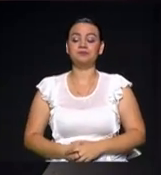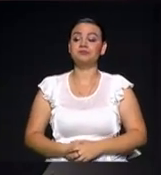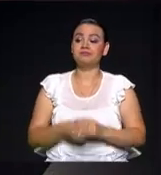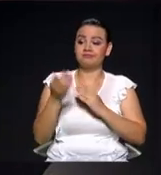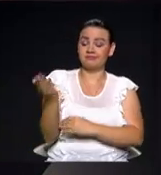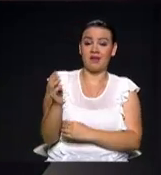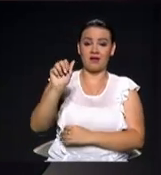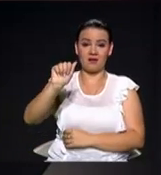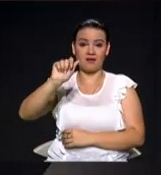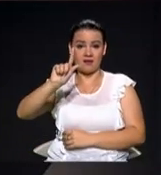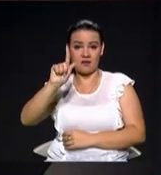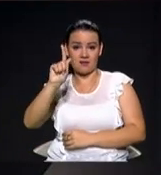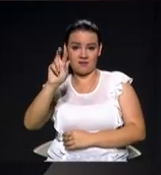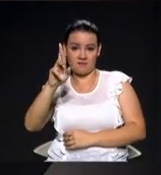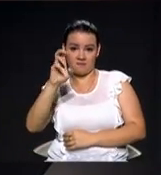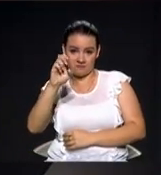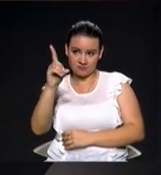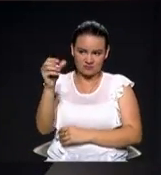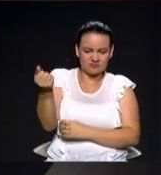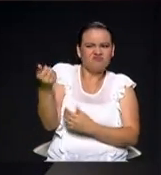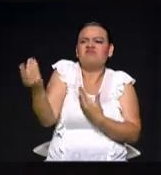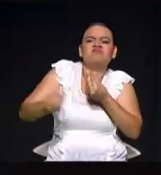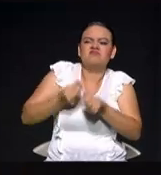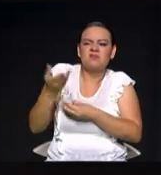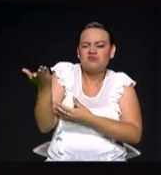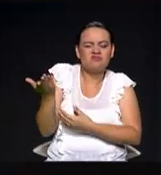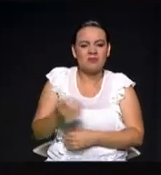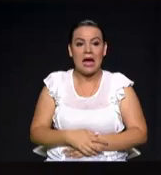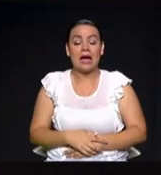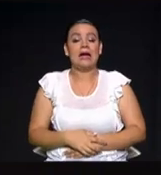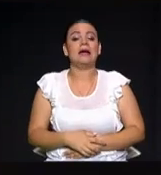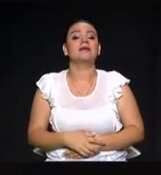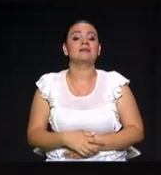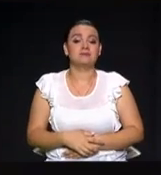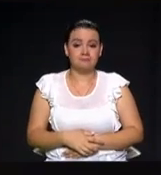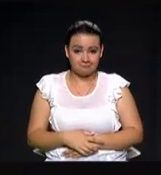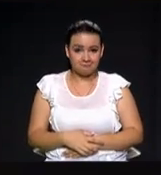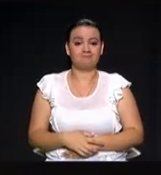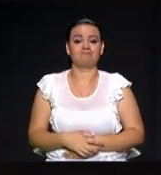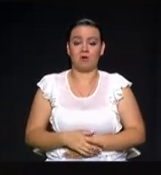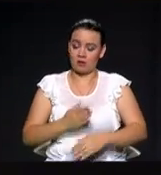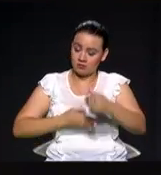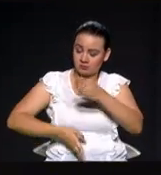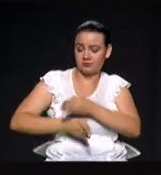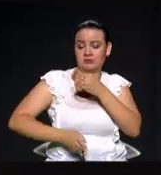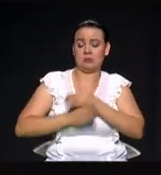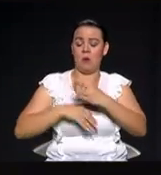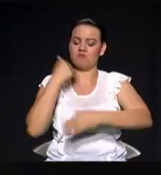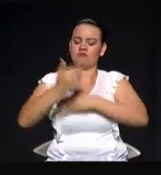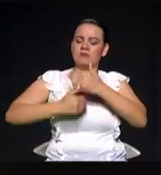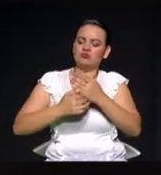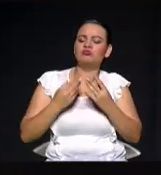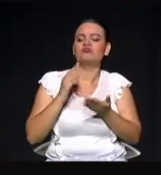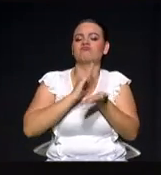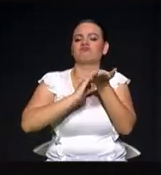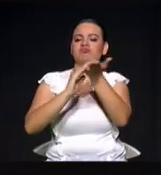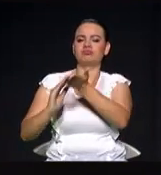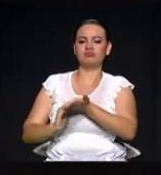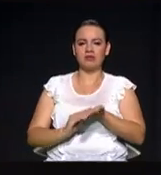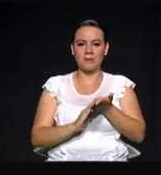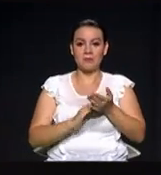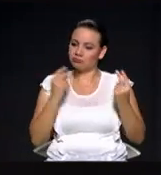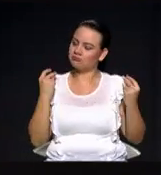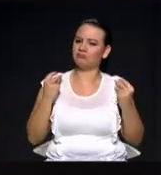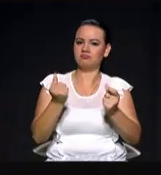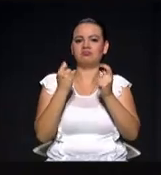continuar con el poeta o implementar otras medidas claro que si continuamos y mejoramos hay que hacerlo más rápido por ejemplo tenemos que tener más